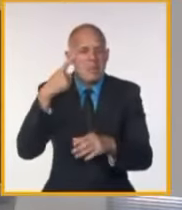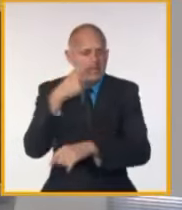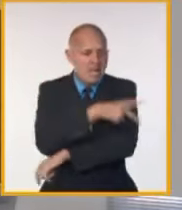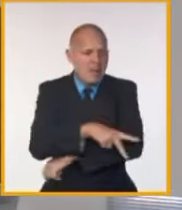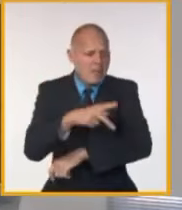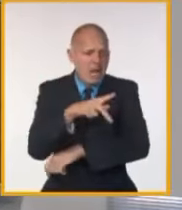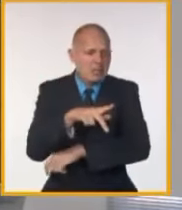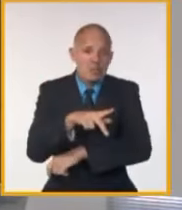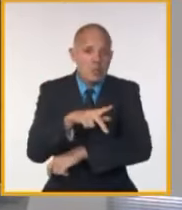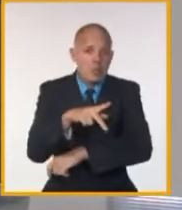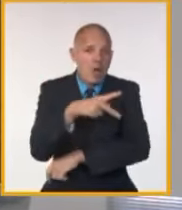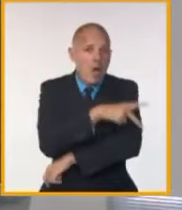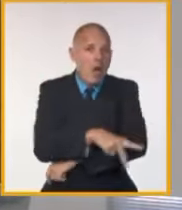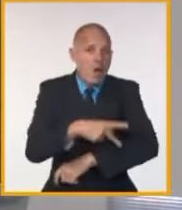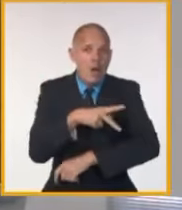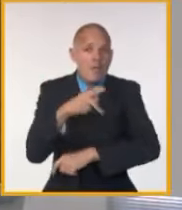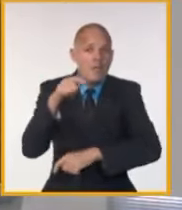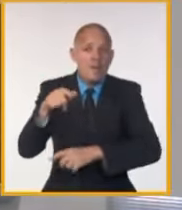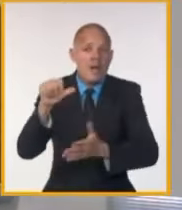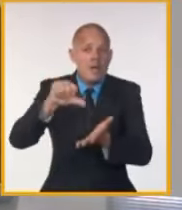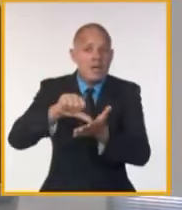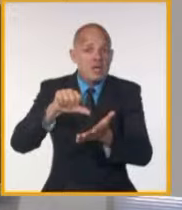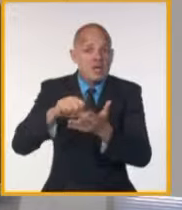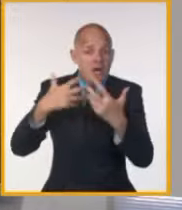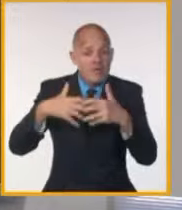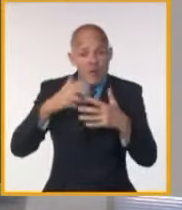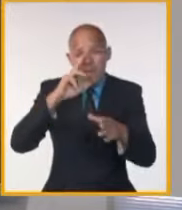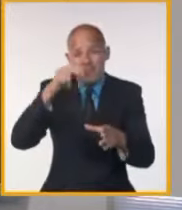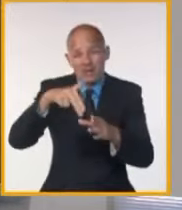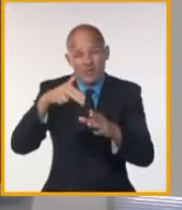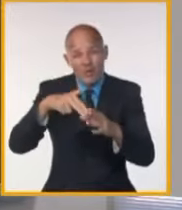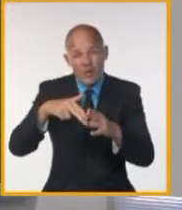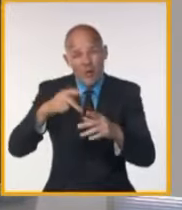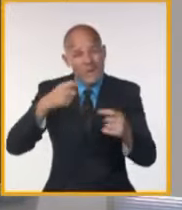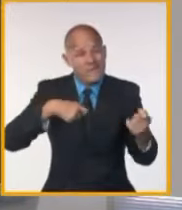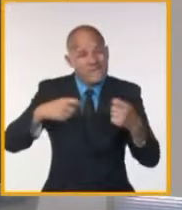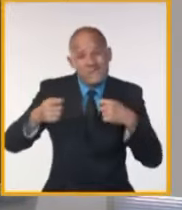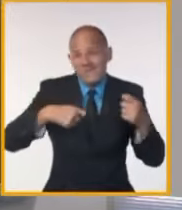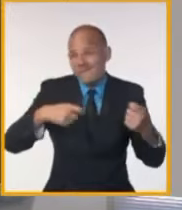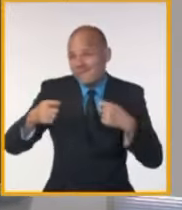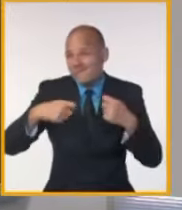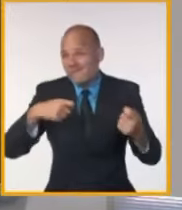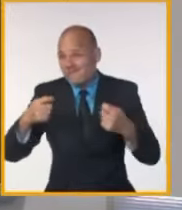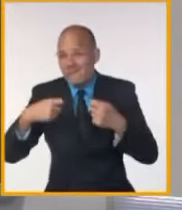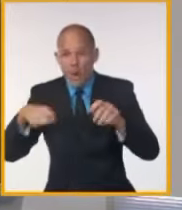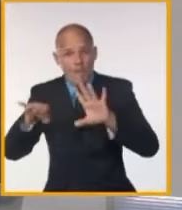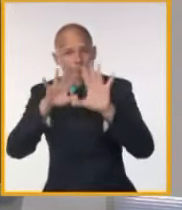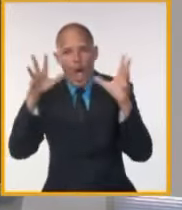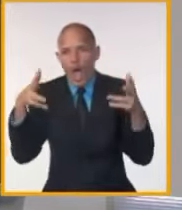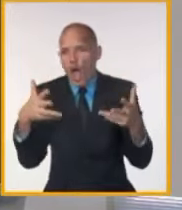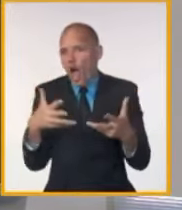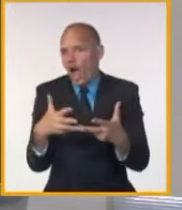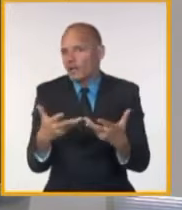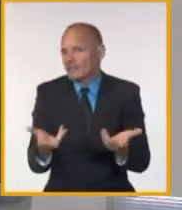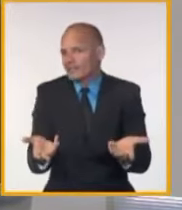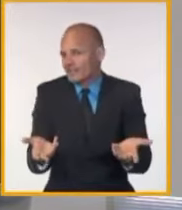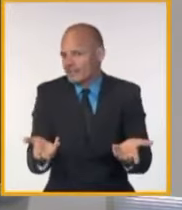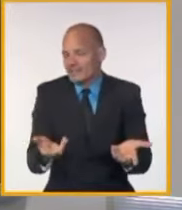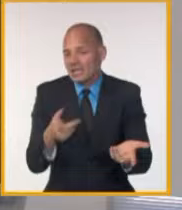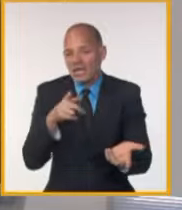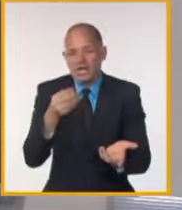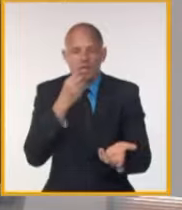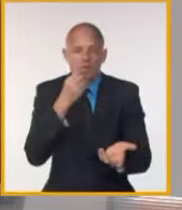petróleo Seguramente se dispararía y alcanzaría los $100 imagínense las consecuencias que eso puede tener para países que son importadores netos